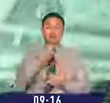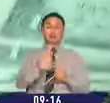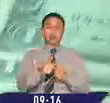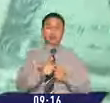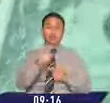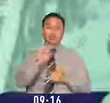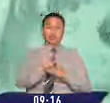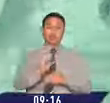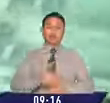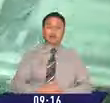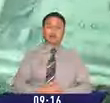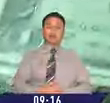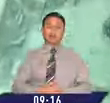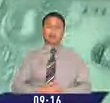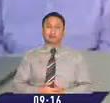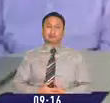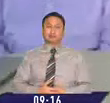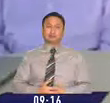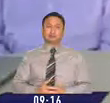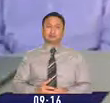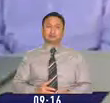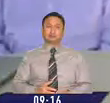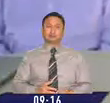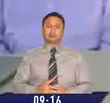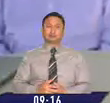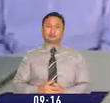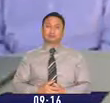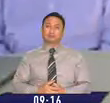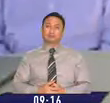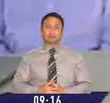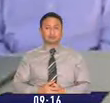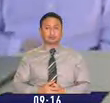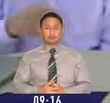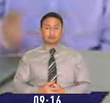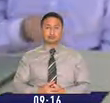urgentes del país, informó Álvaro Terán.